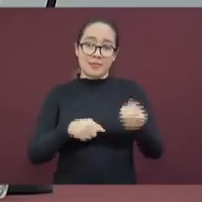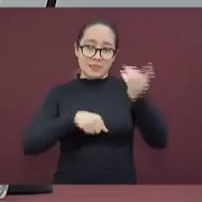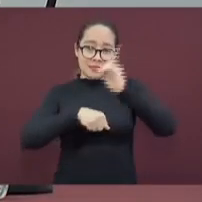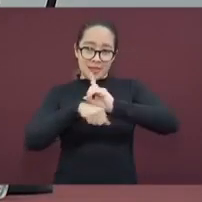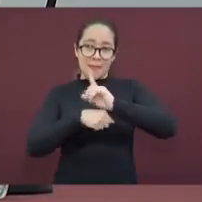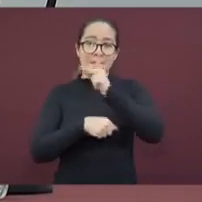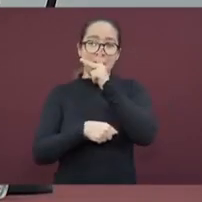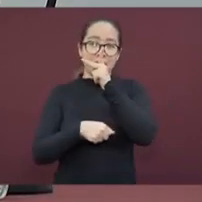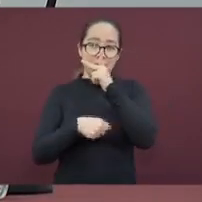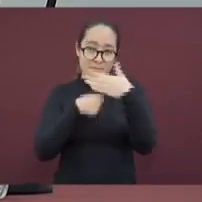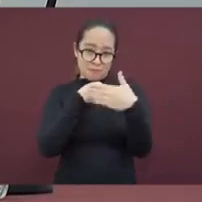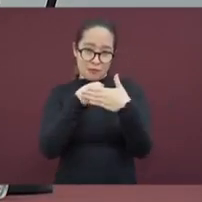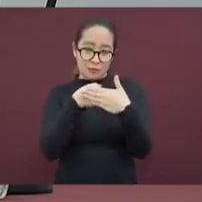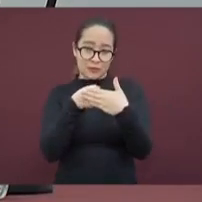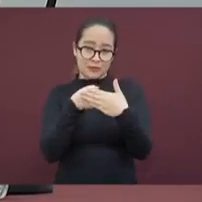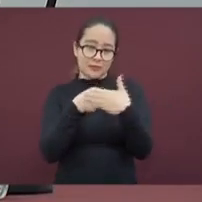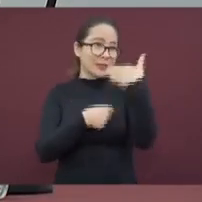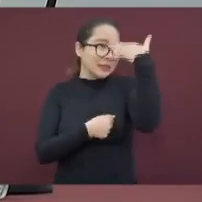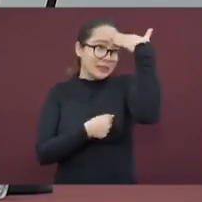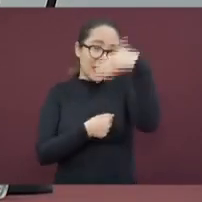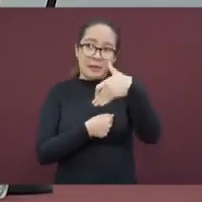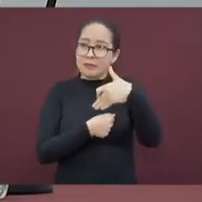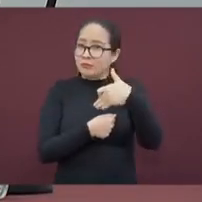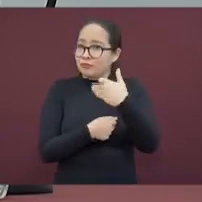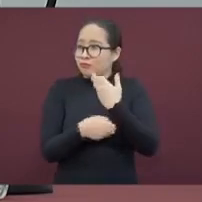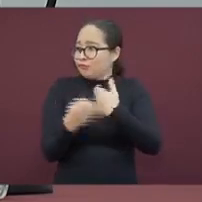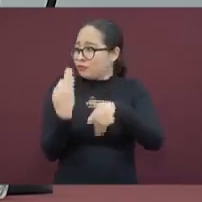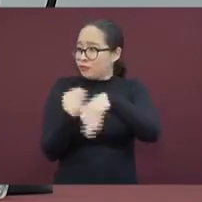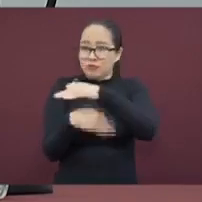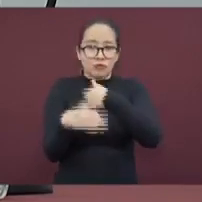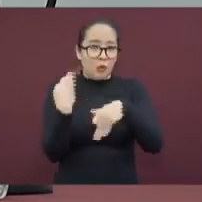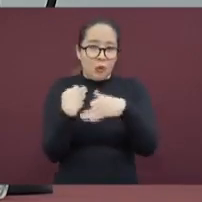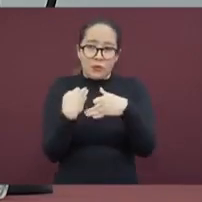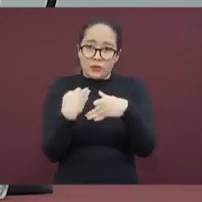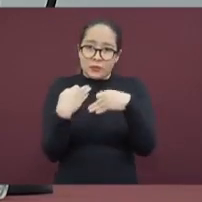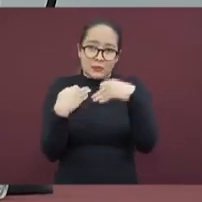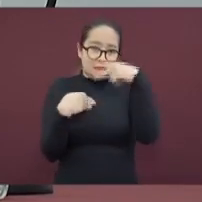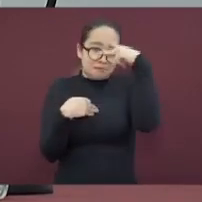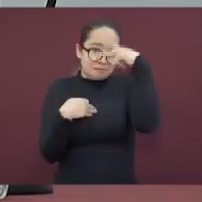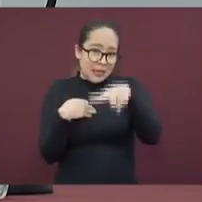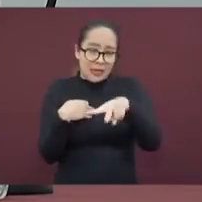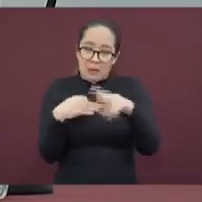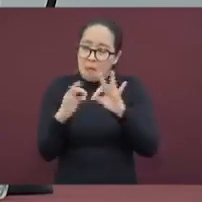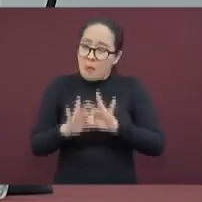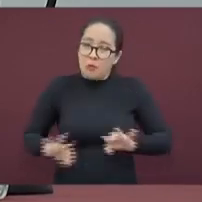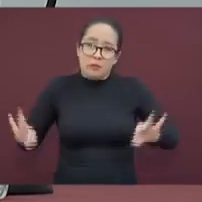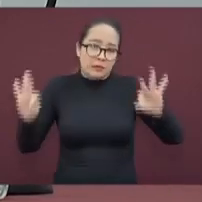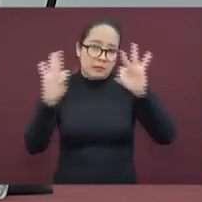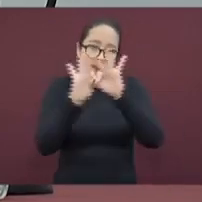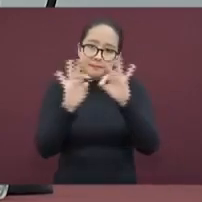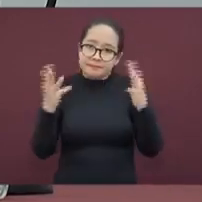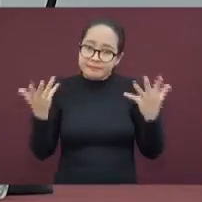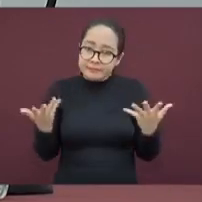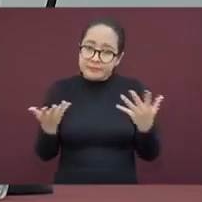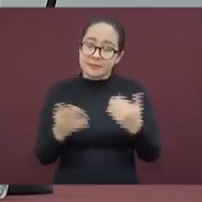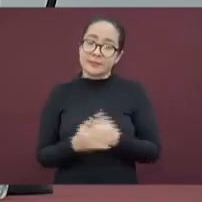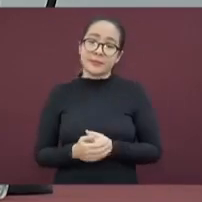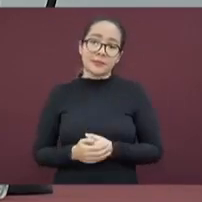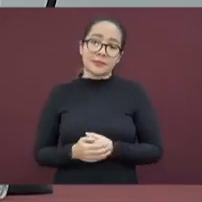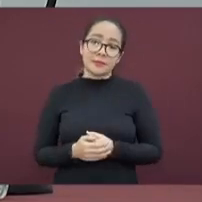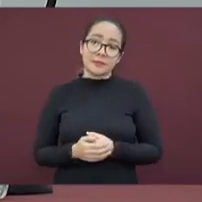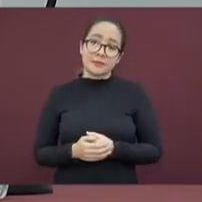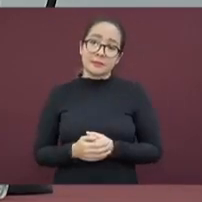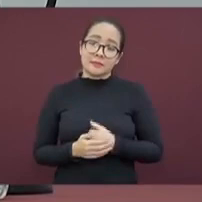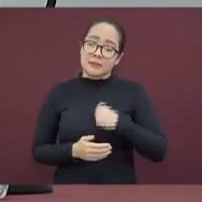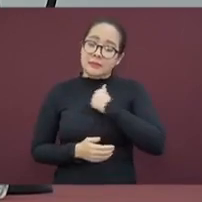sabemos que es muy importante para todos los mexicanos y las mexicanas lamentablemente